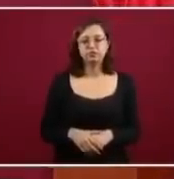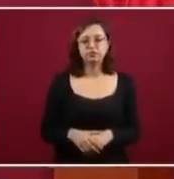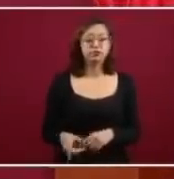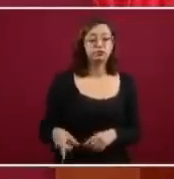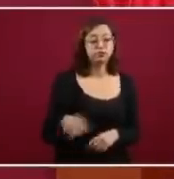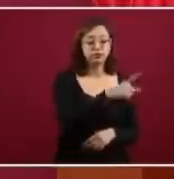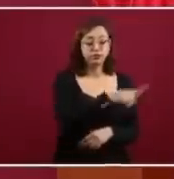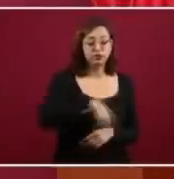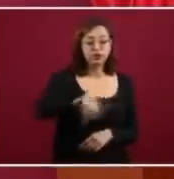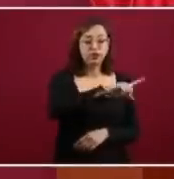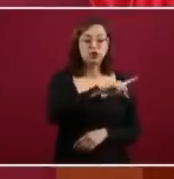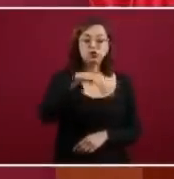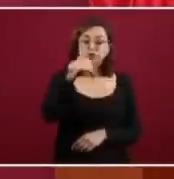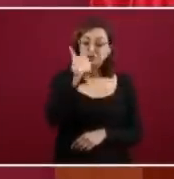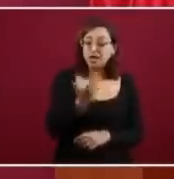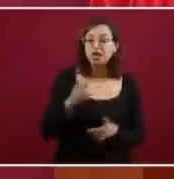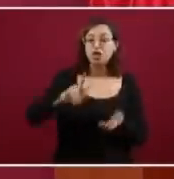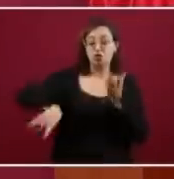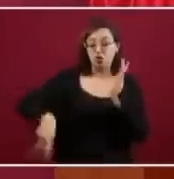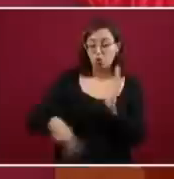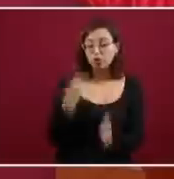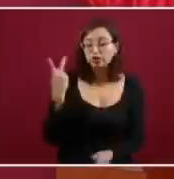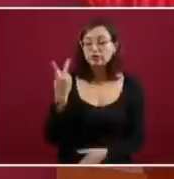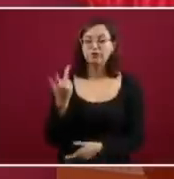y regresar por sus fueros